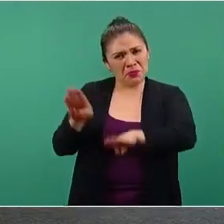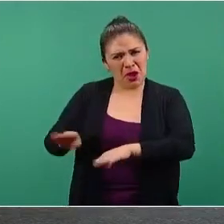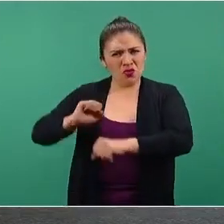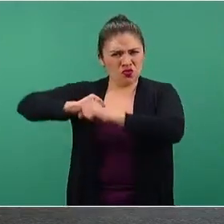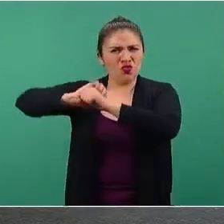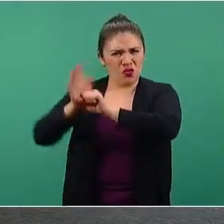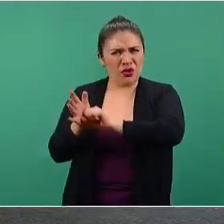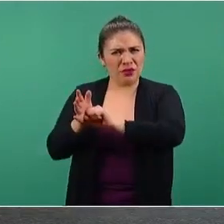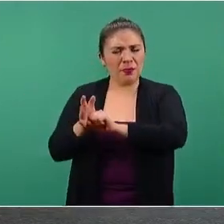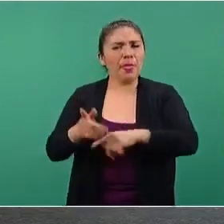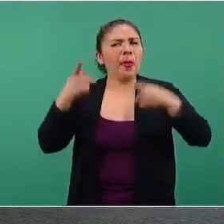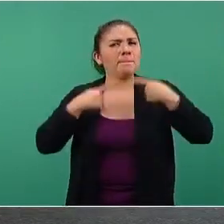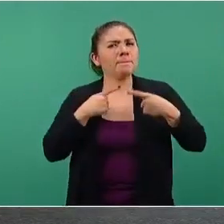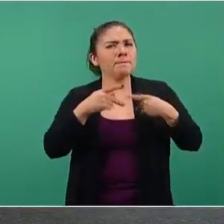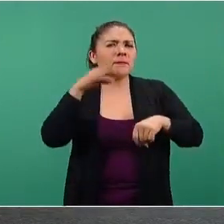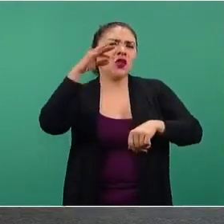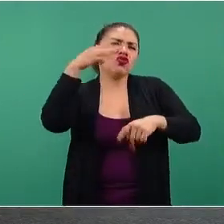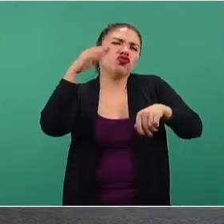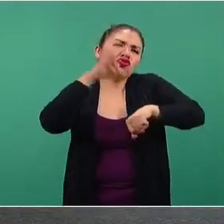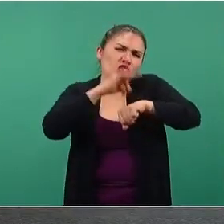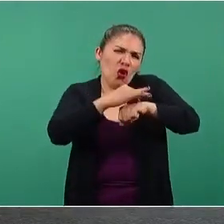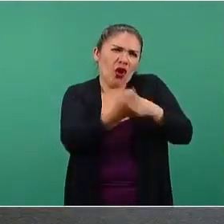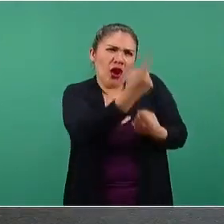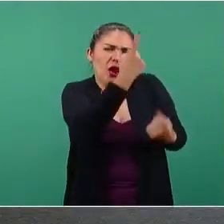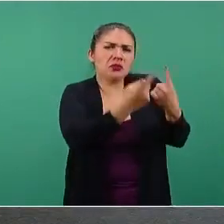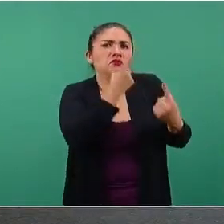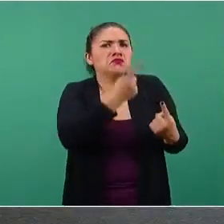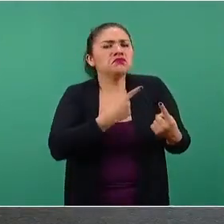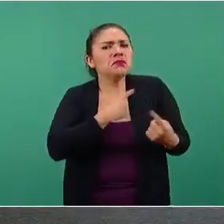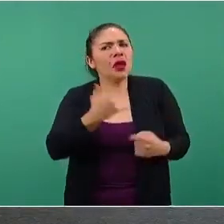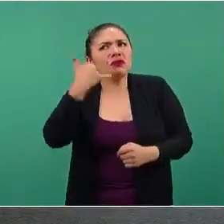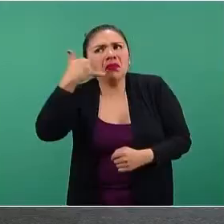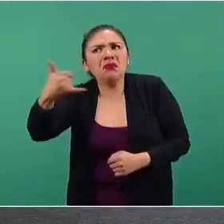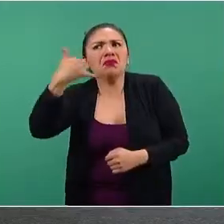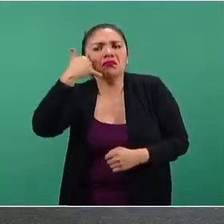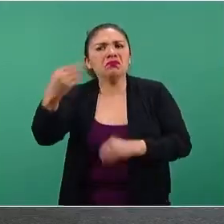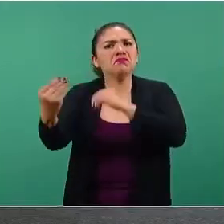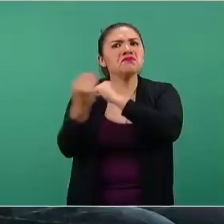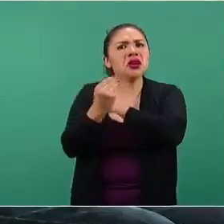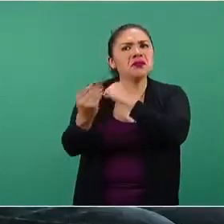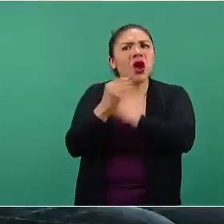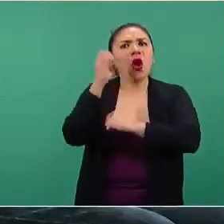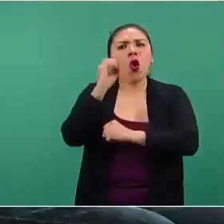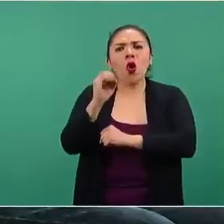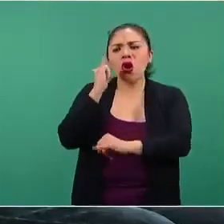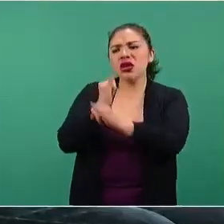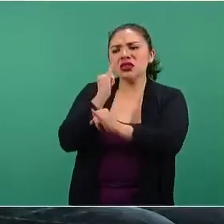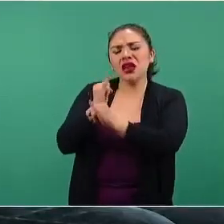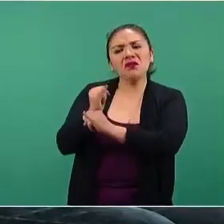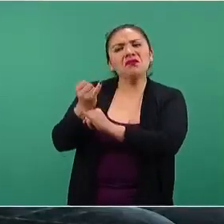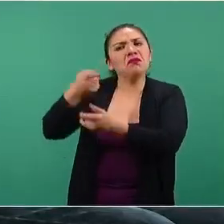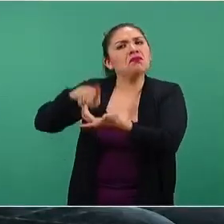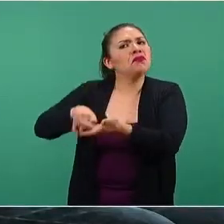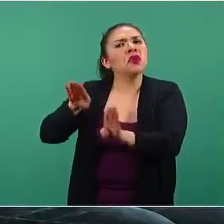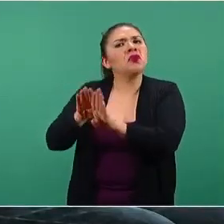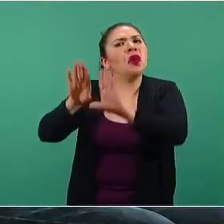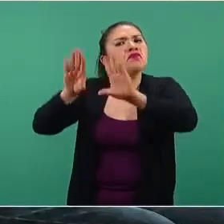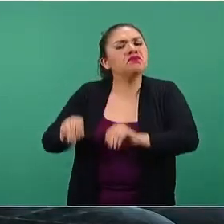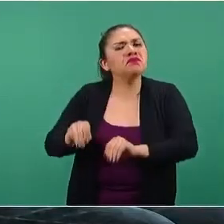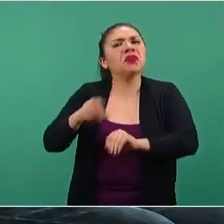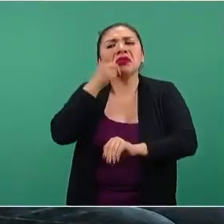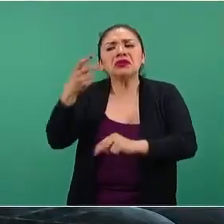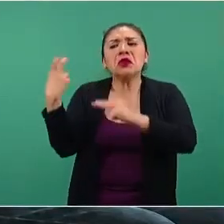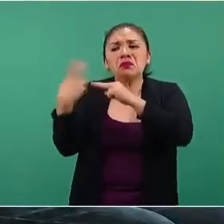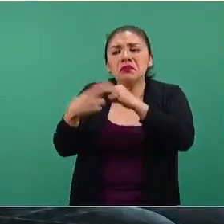dice nos dicen los lectores que no contestan los teléfonos, no, que la página no da información, solo dice que está en proceso y que pasan los